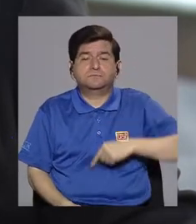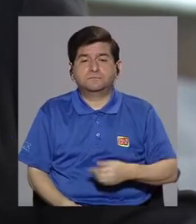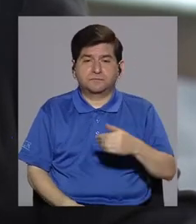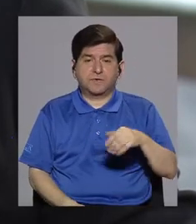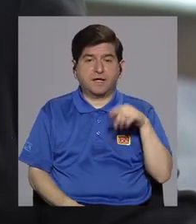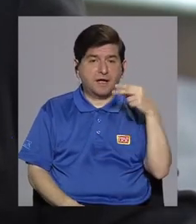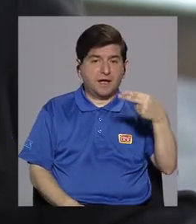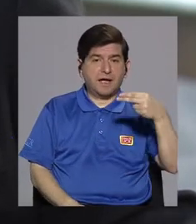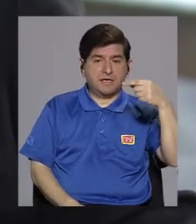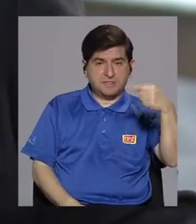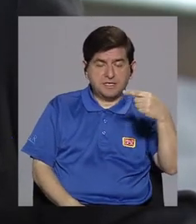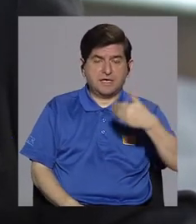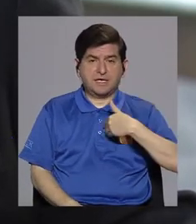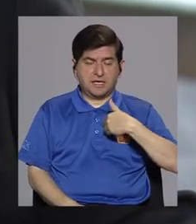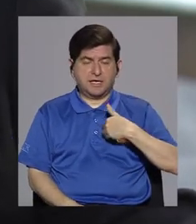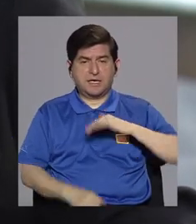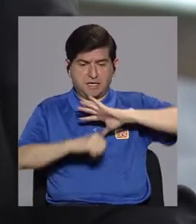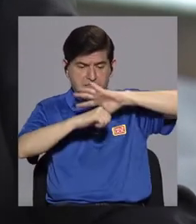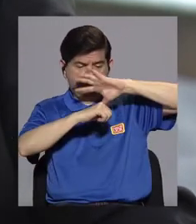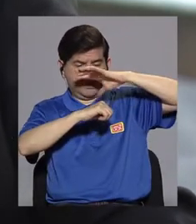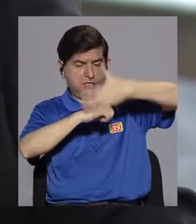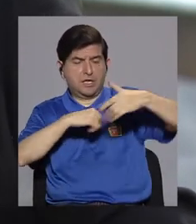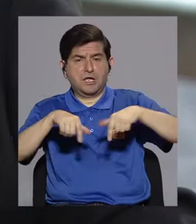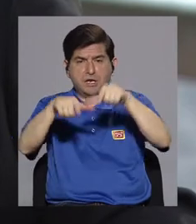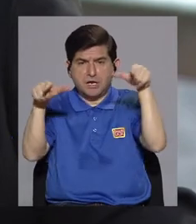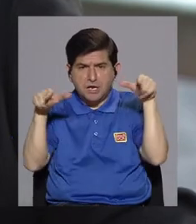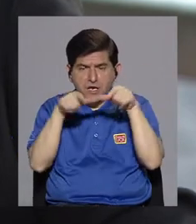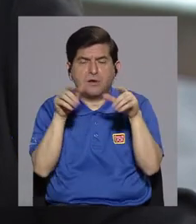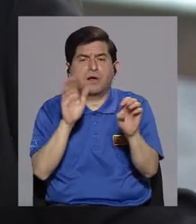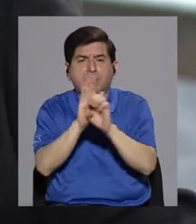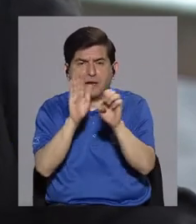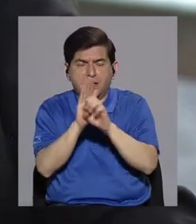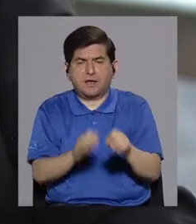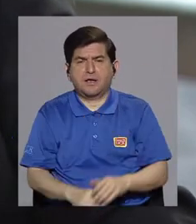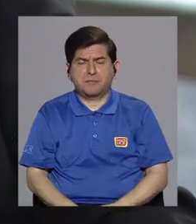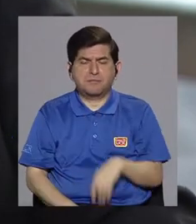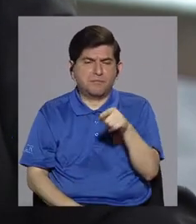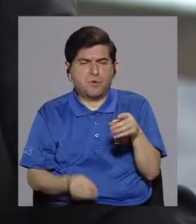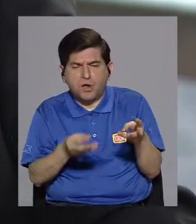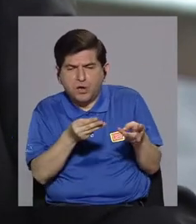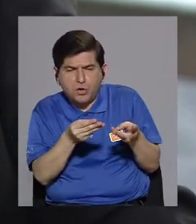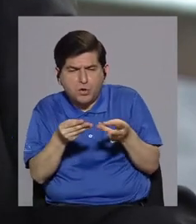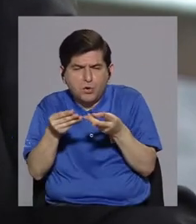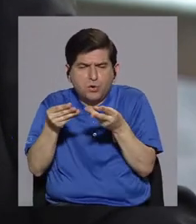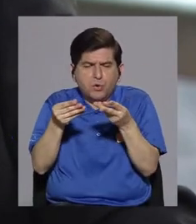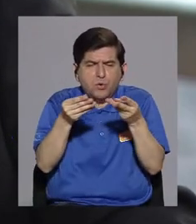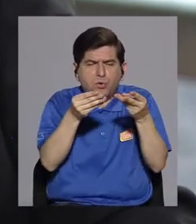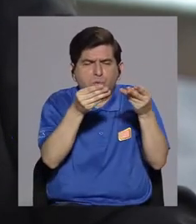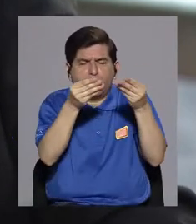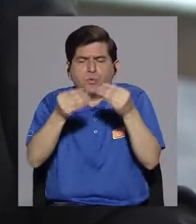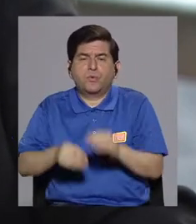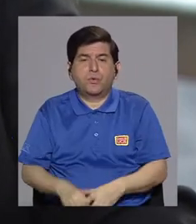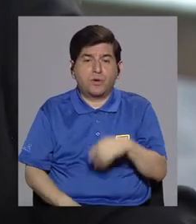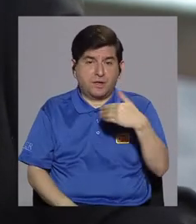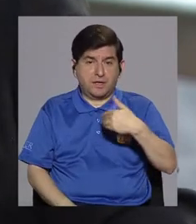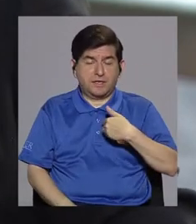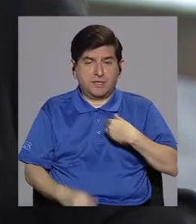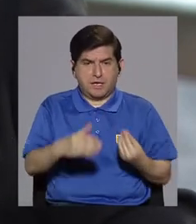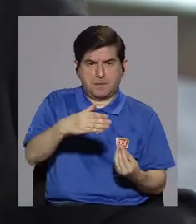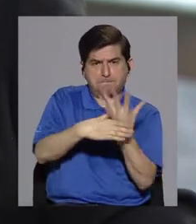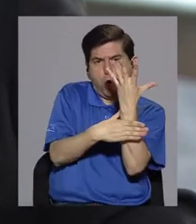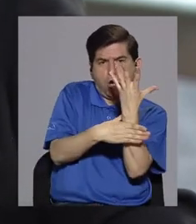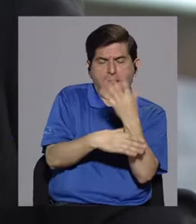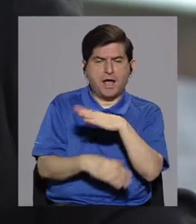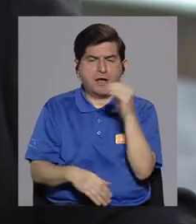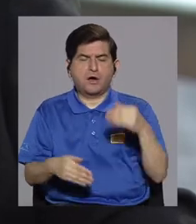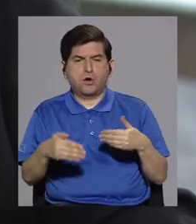está en la atmósfera en zonas de exposición, por ejemplo, desgasificación de volcanes o en zonas